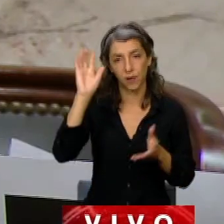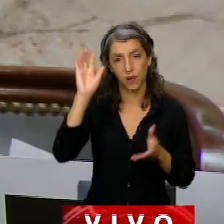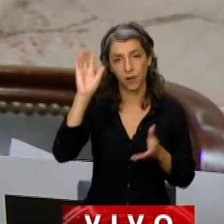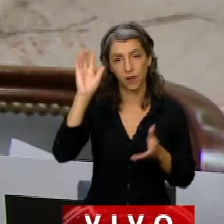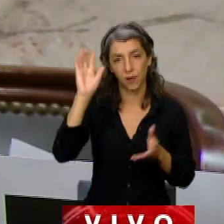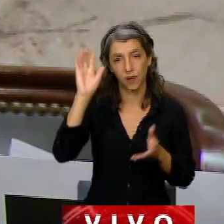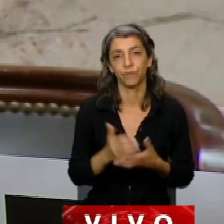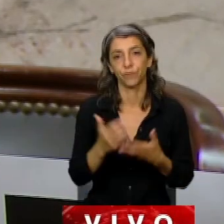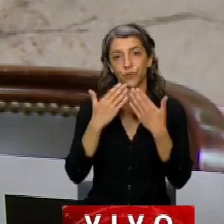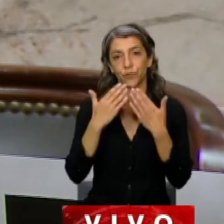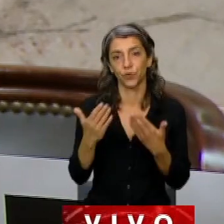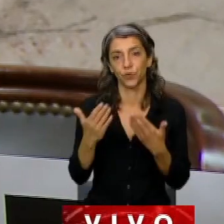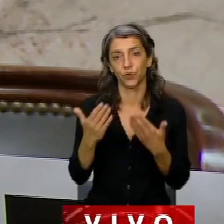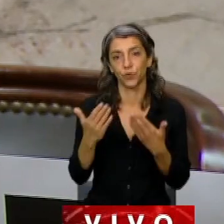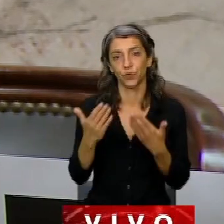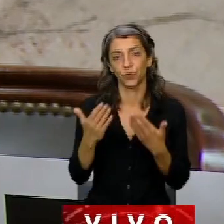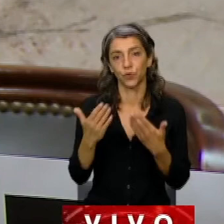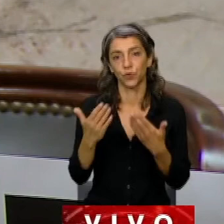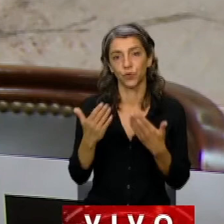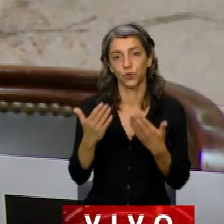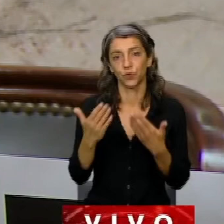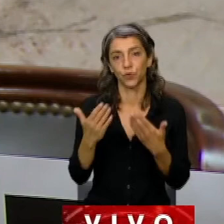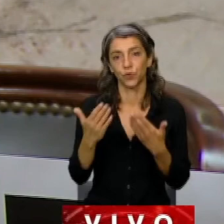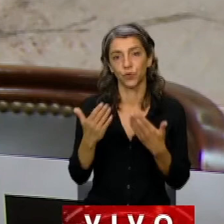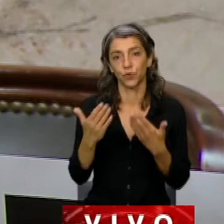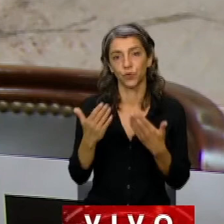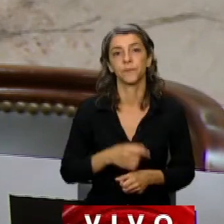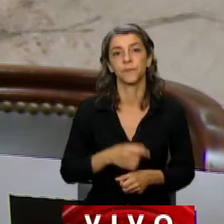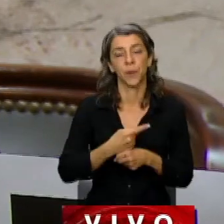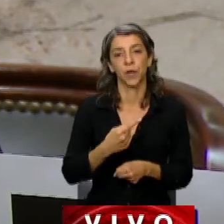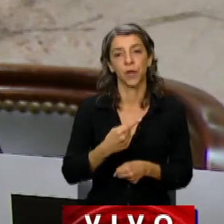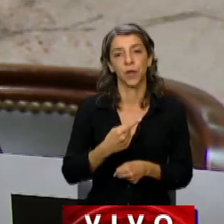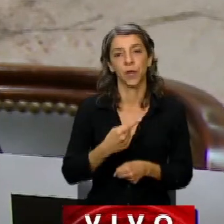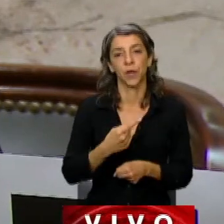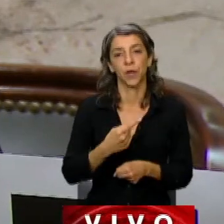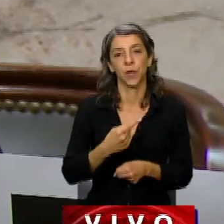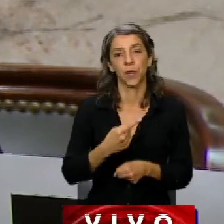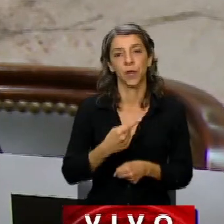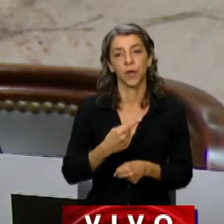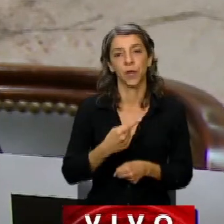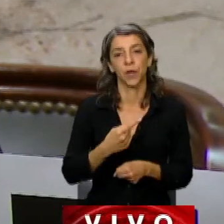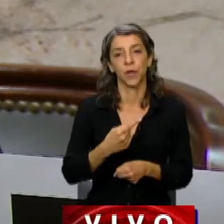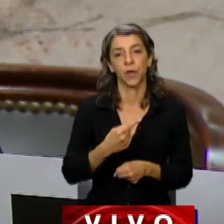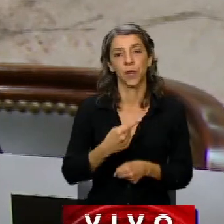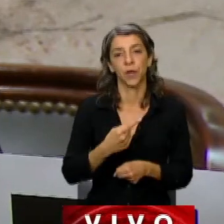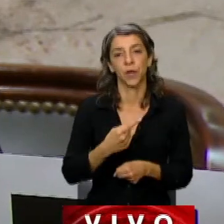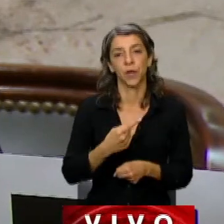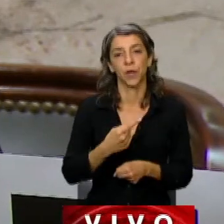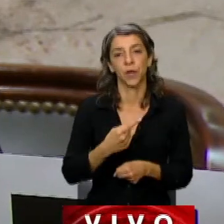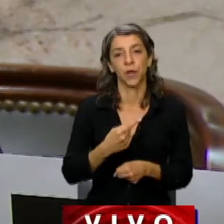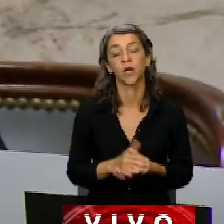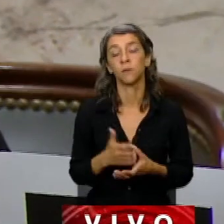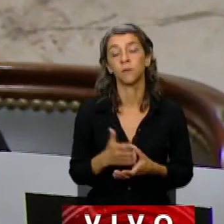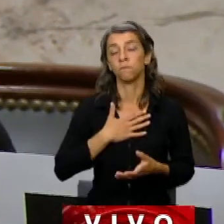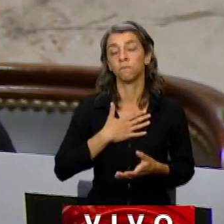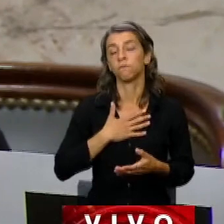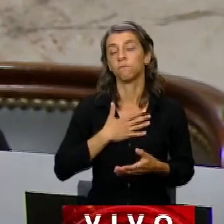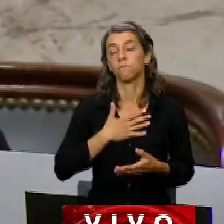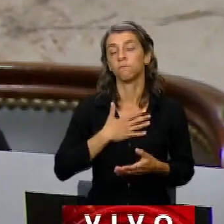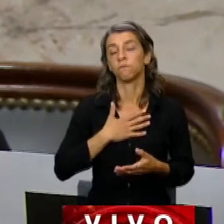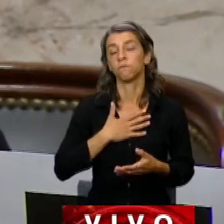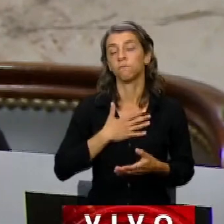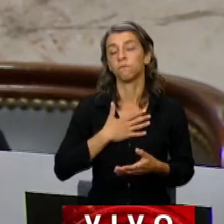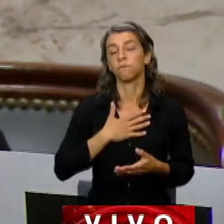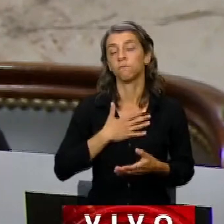Muchas gracias, señor presidente. En primer lugar, quiero señalar que por cuestiones de índole moral,